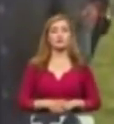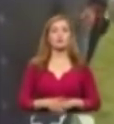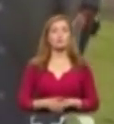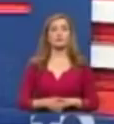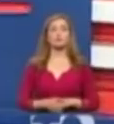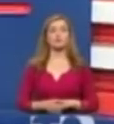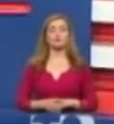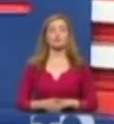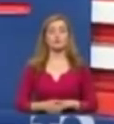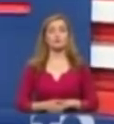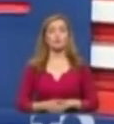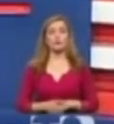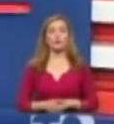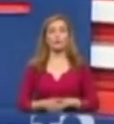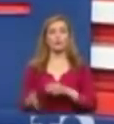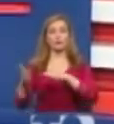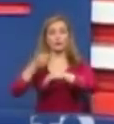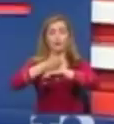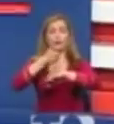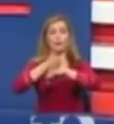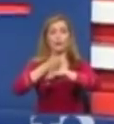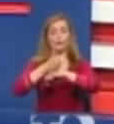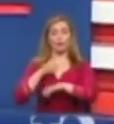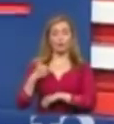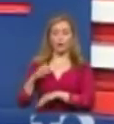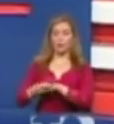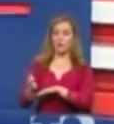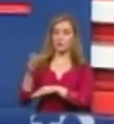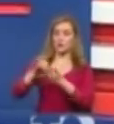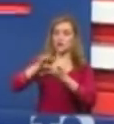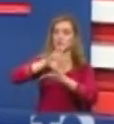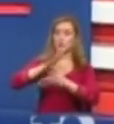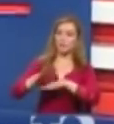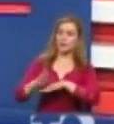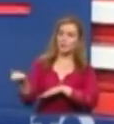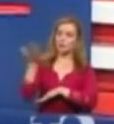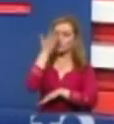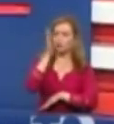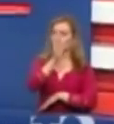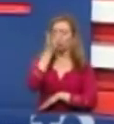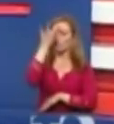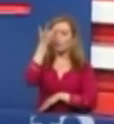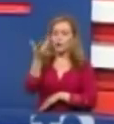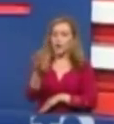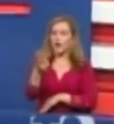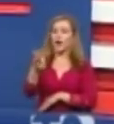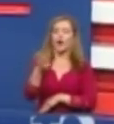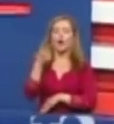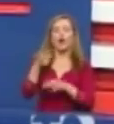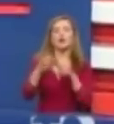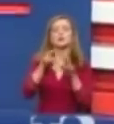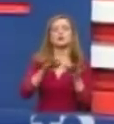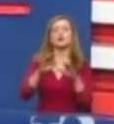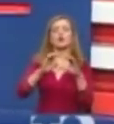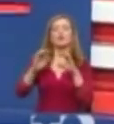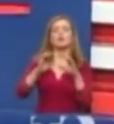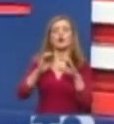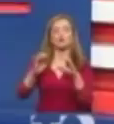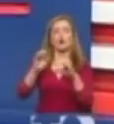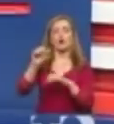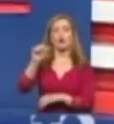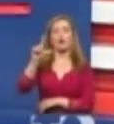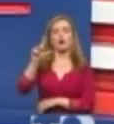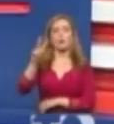24 horas. Autoridades acudieron al llamado de la Asamblea Nacional para explicar qué acciones se tomaron y cuáles fueron las